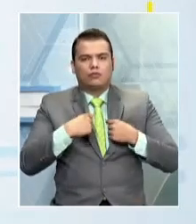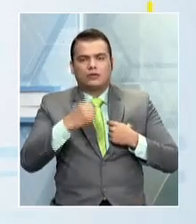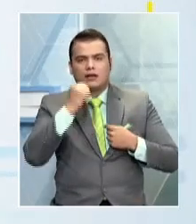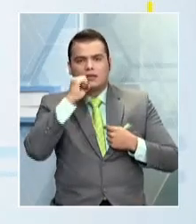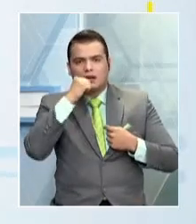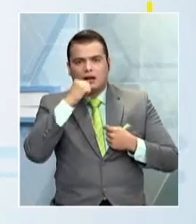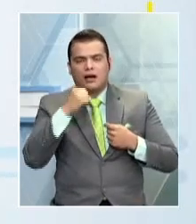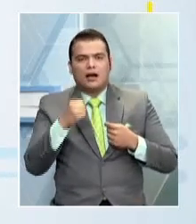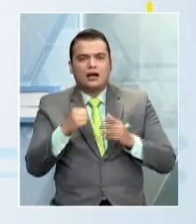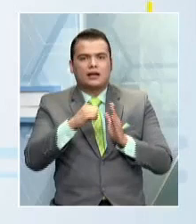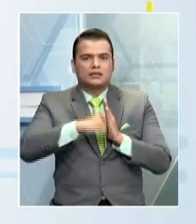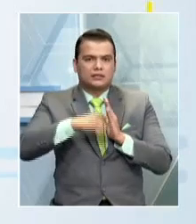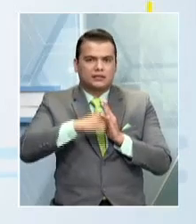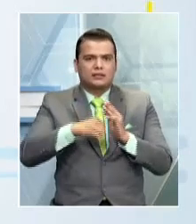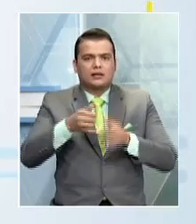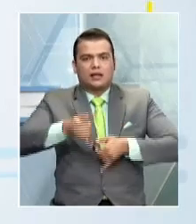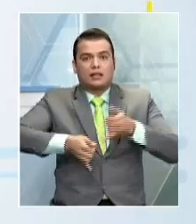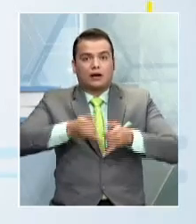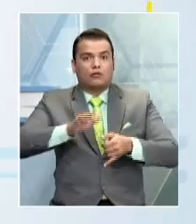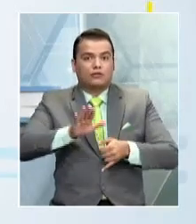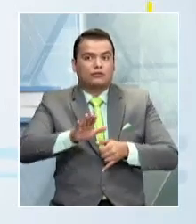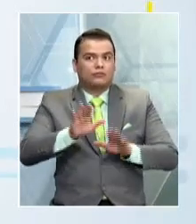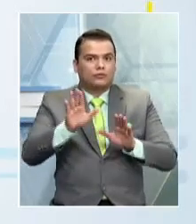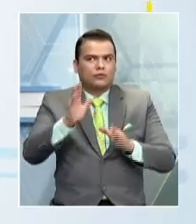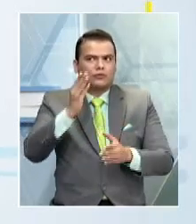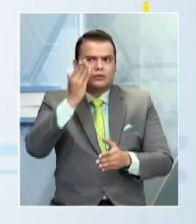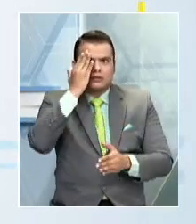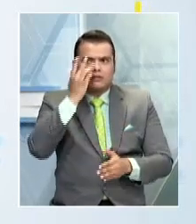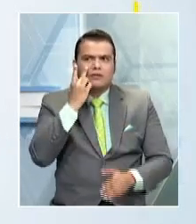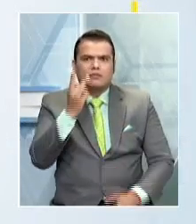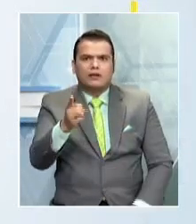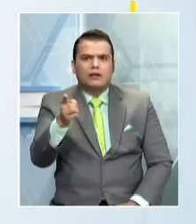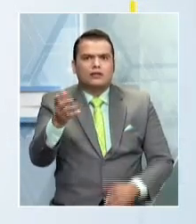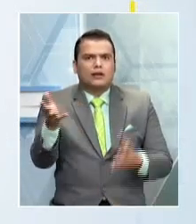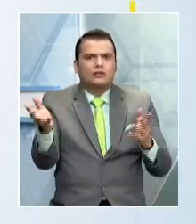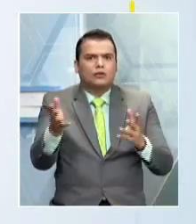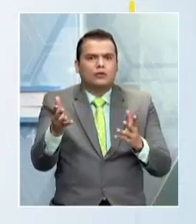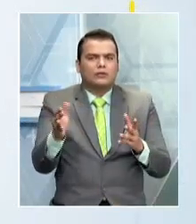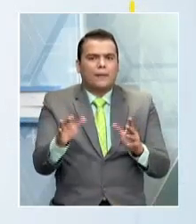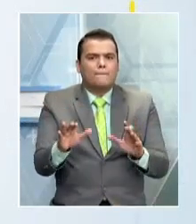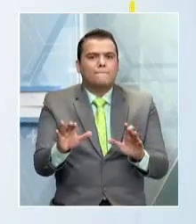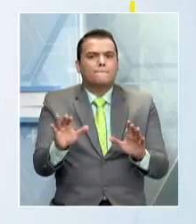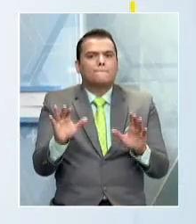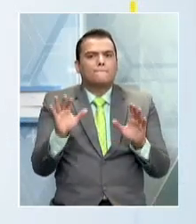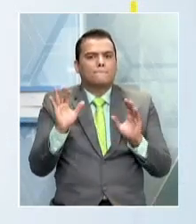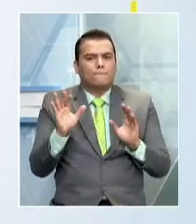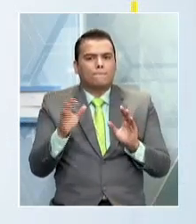tacones. Si usted la ha visto o tiene información de su paradero, comuníquese a las líneas 3.